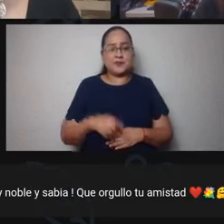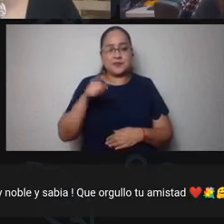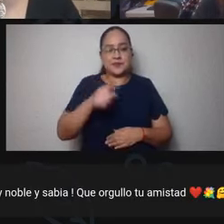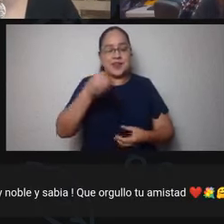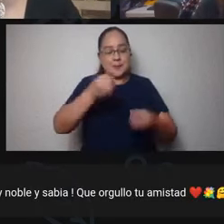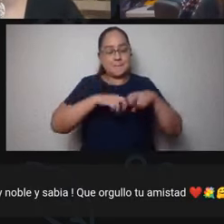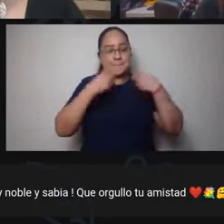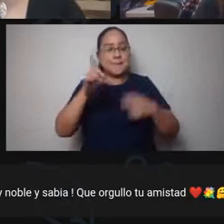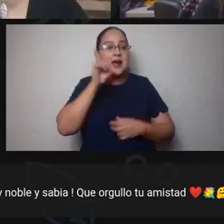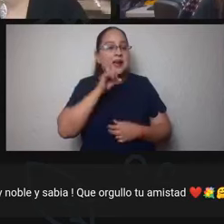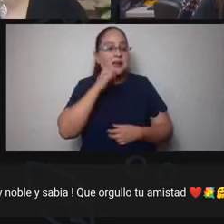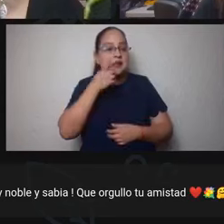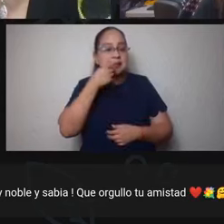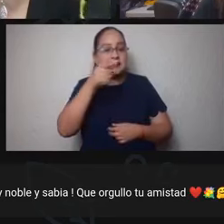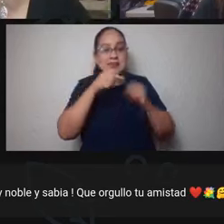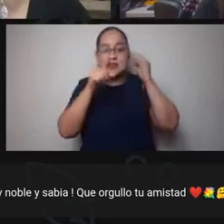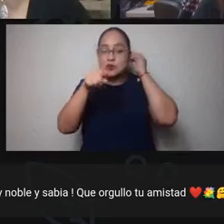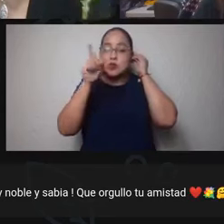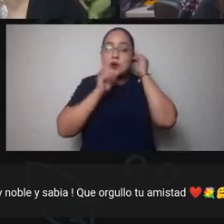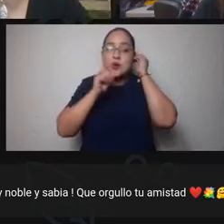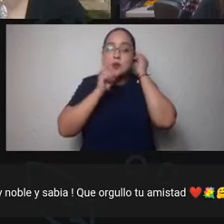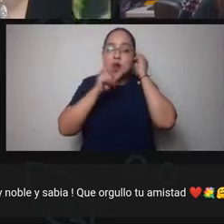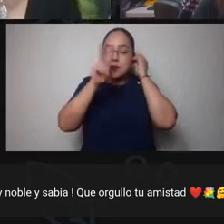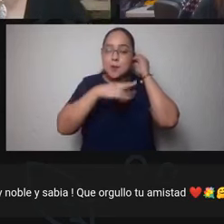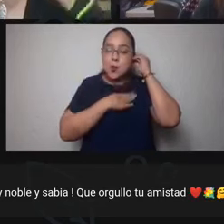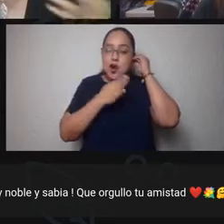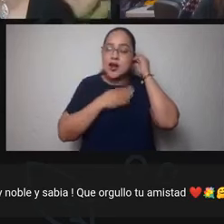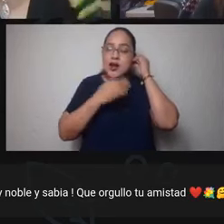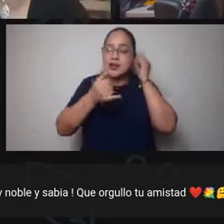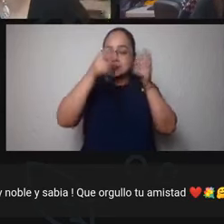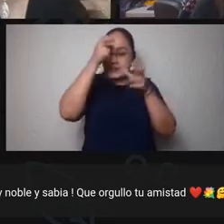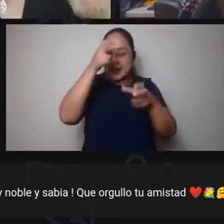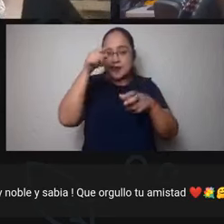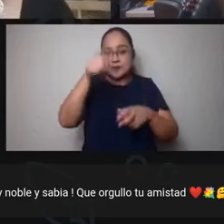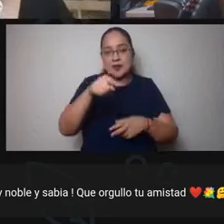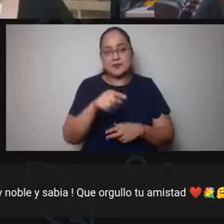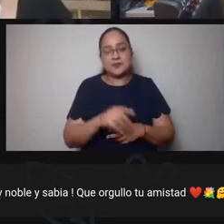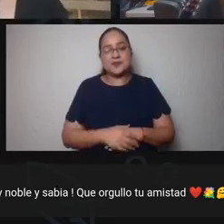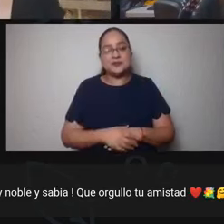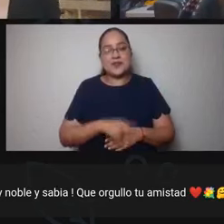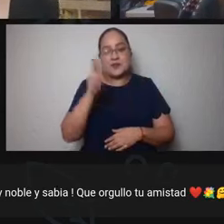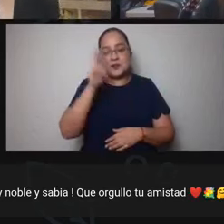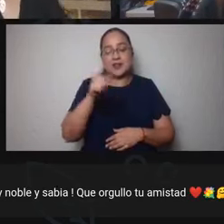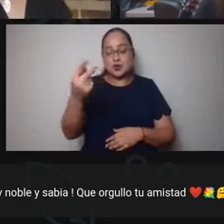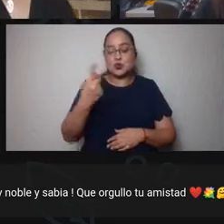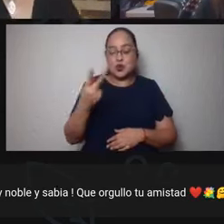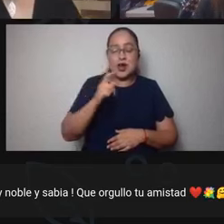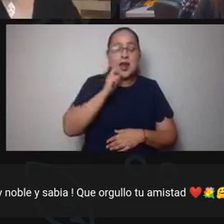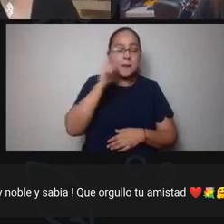está aquí hermosa y dice, eres una mujer muy noble y sabia, qué orgullo de tu amistad, Eli. Ay,